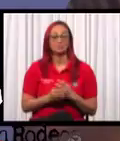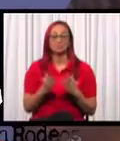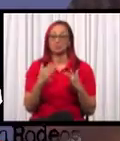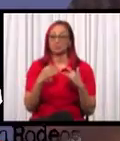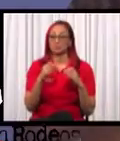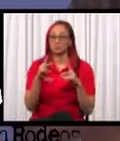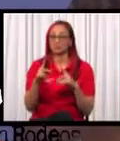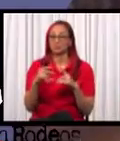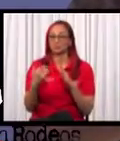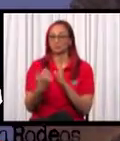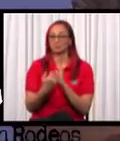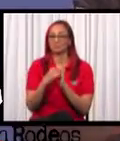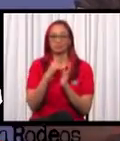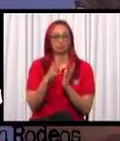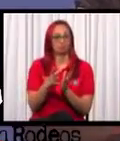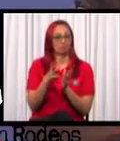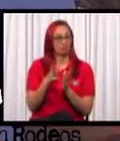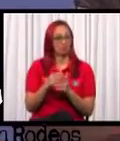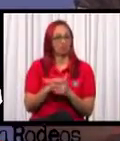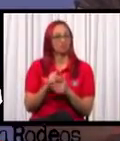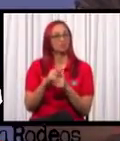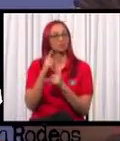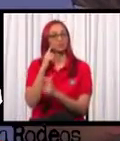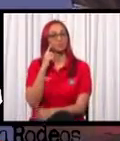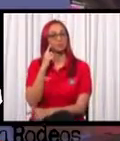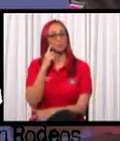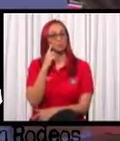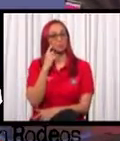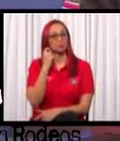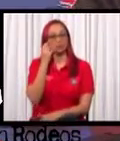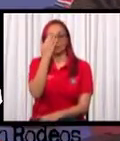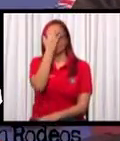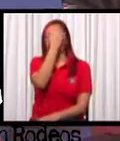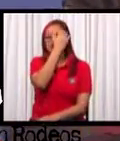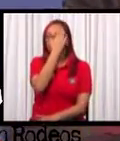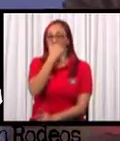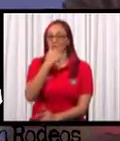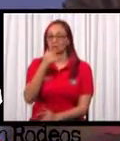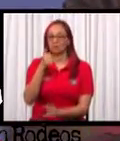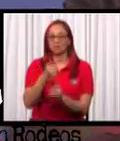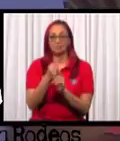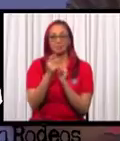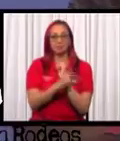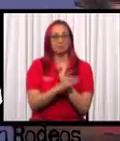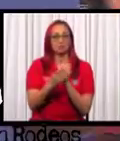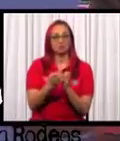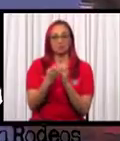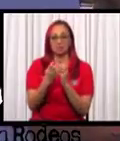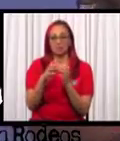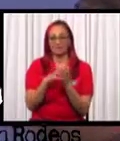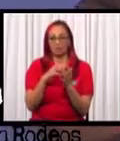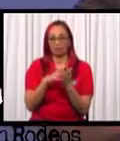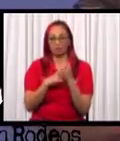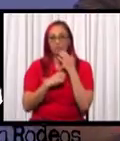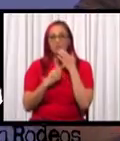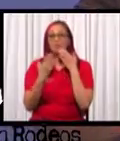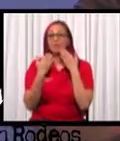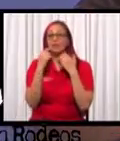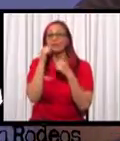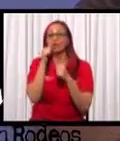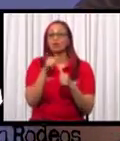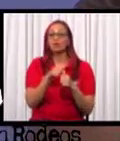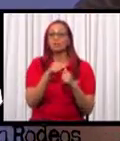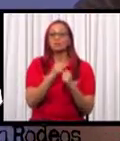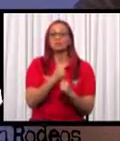no quiera, es porque si no, en este país ya no existiera arroz. Porque recordemos que la seguridad y